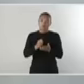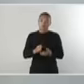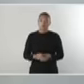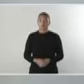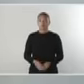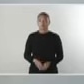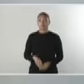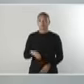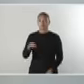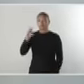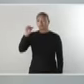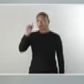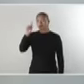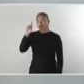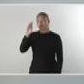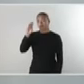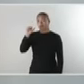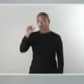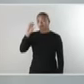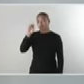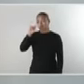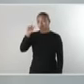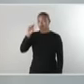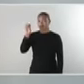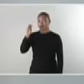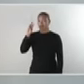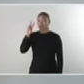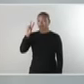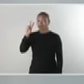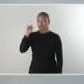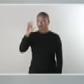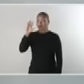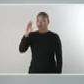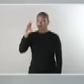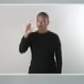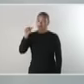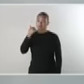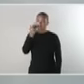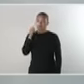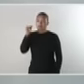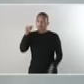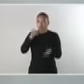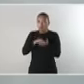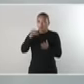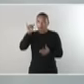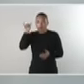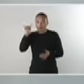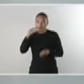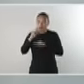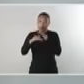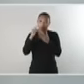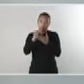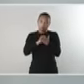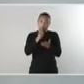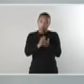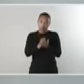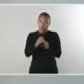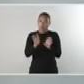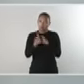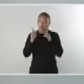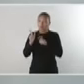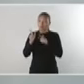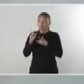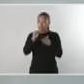Cabeza de Vaca quiere ponerle los cuernos a los tamaulipecos eso es sinónimo de engaño de burla a los electores no te dejes